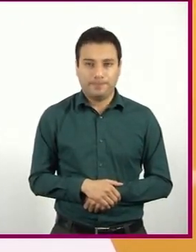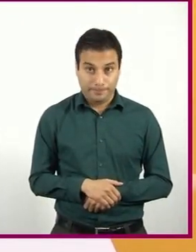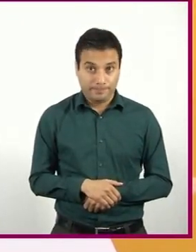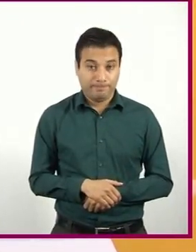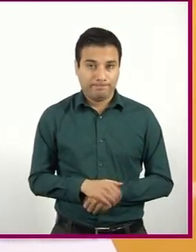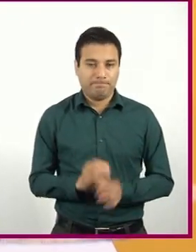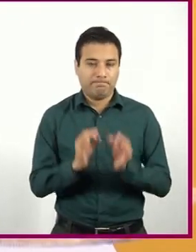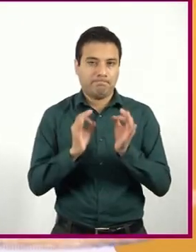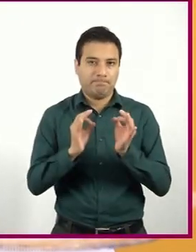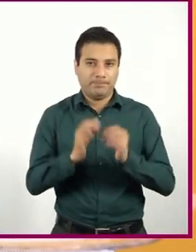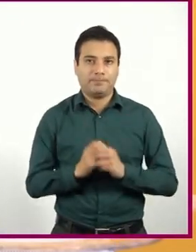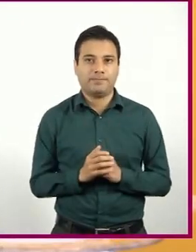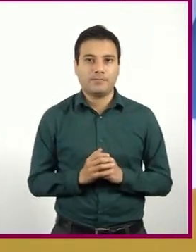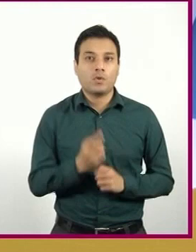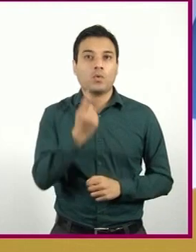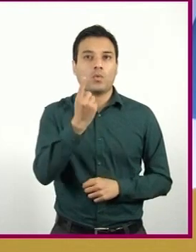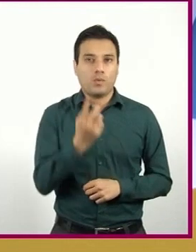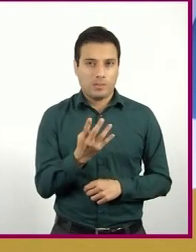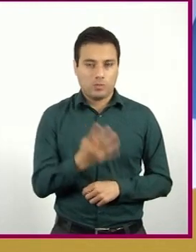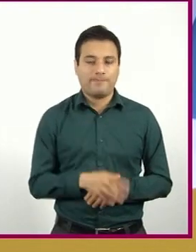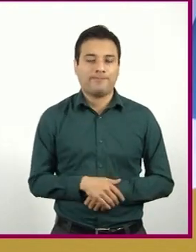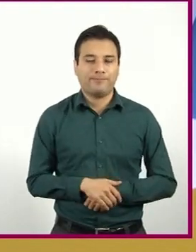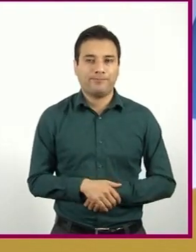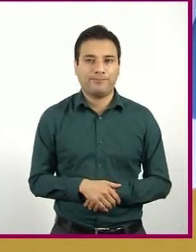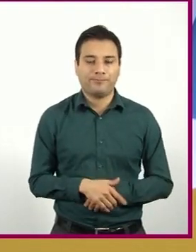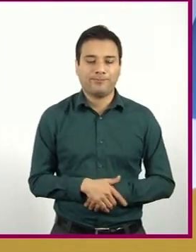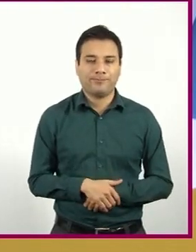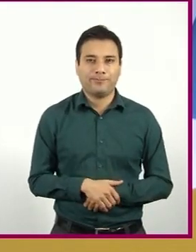Ahora un cuarto.